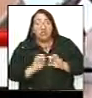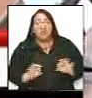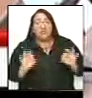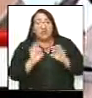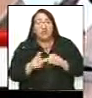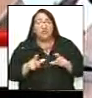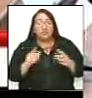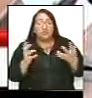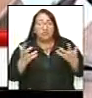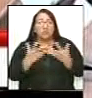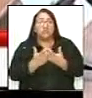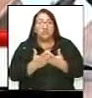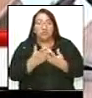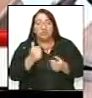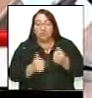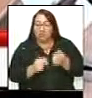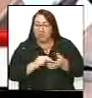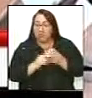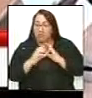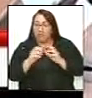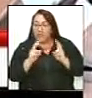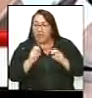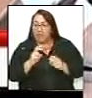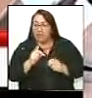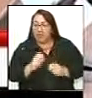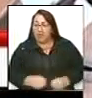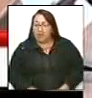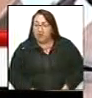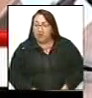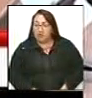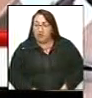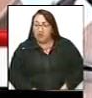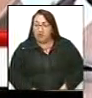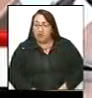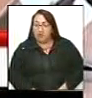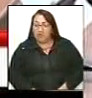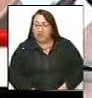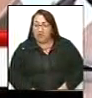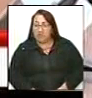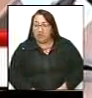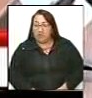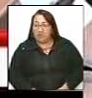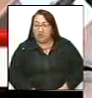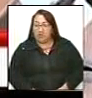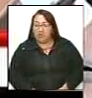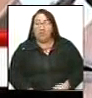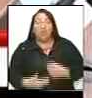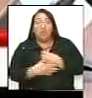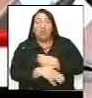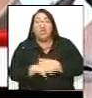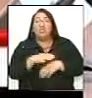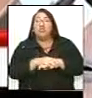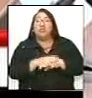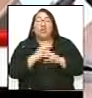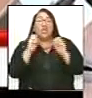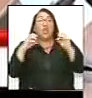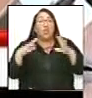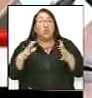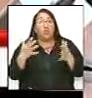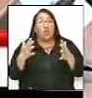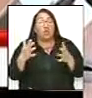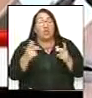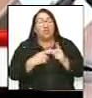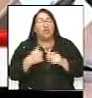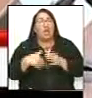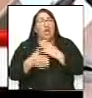espacio de concertación en el cual se discuten temas de pobreza energética anteriormente he